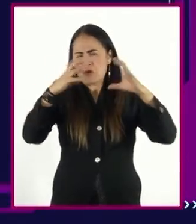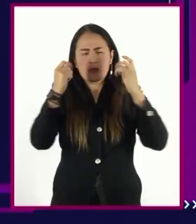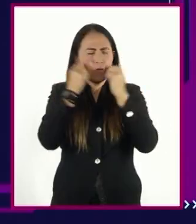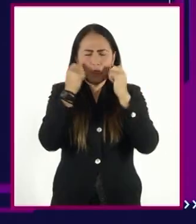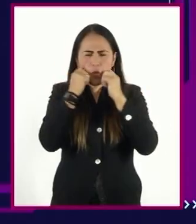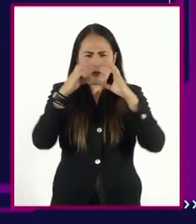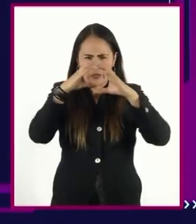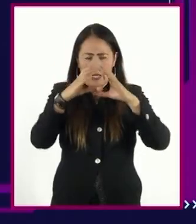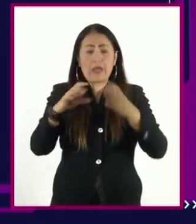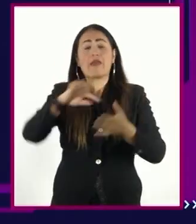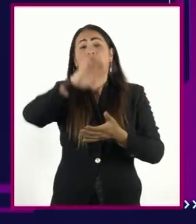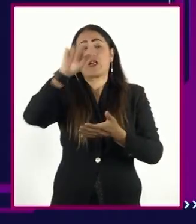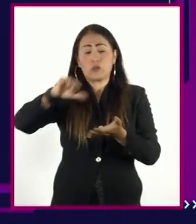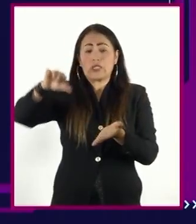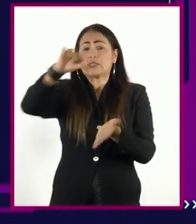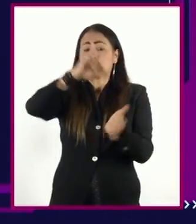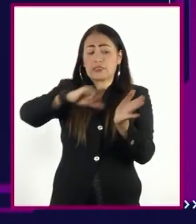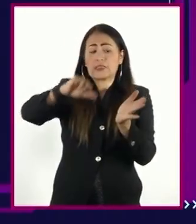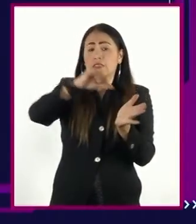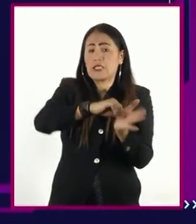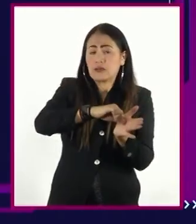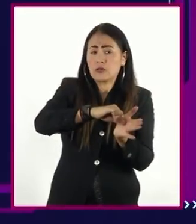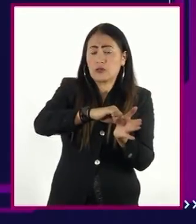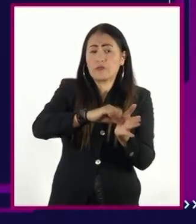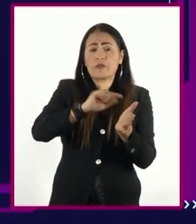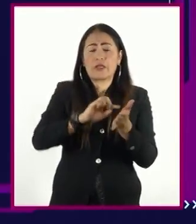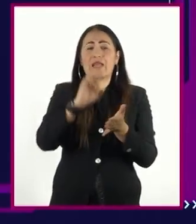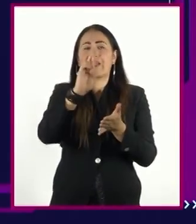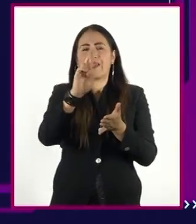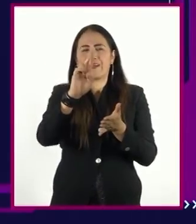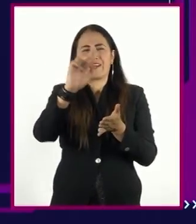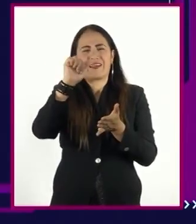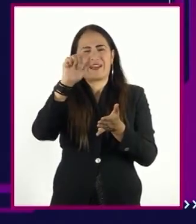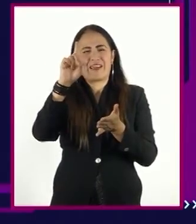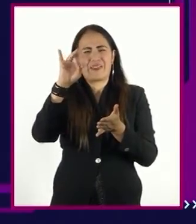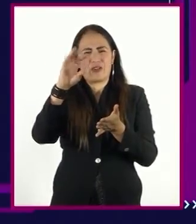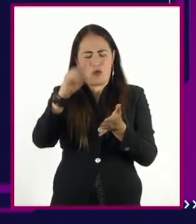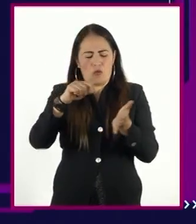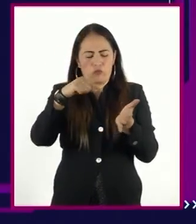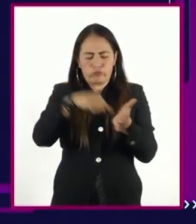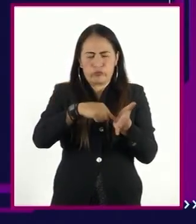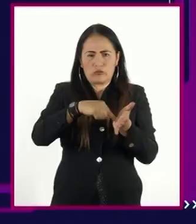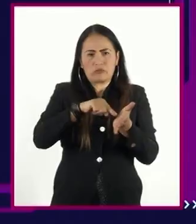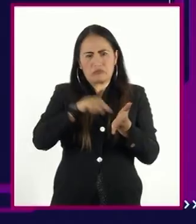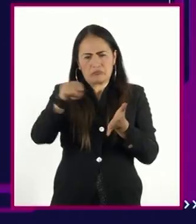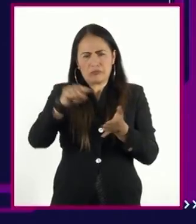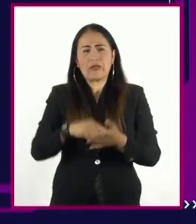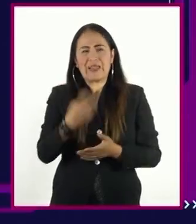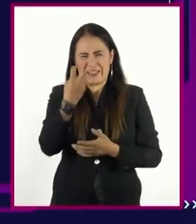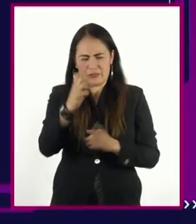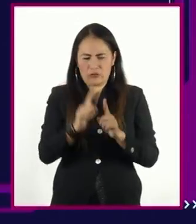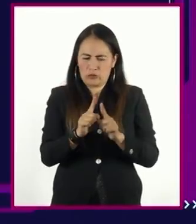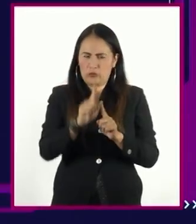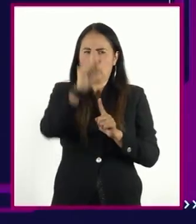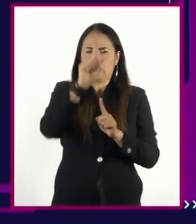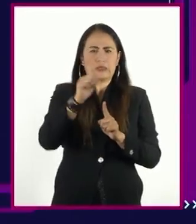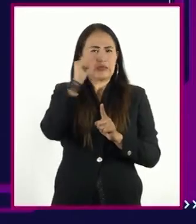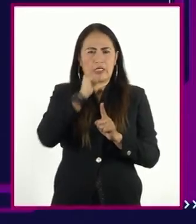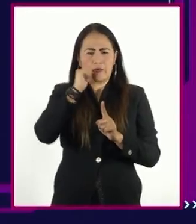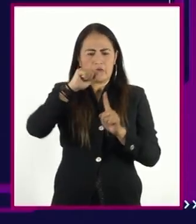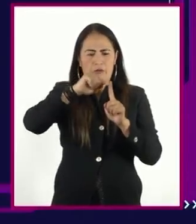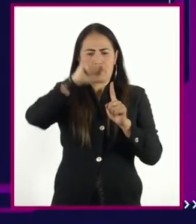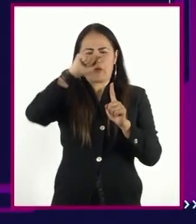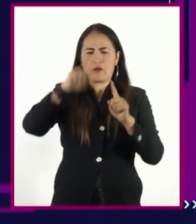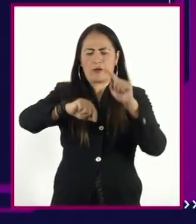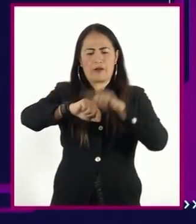el centro del círculo y trazamos un radio del círculo. Generalmente se inicia de esta forma para seguir el